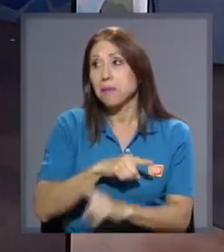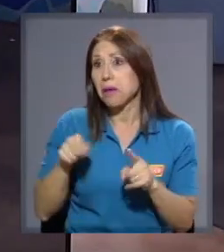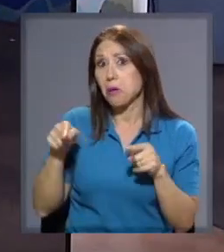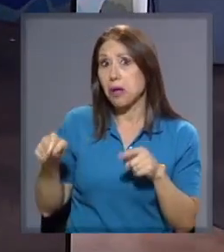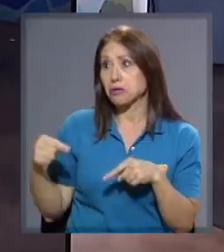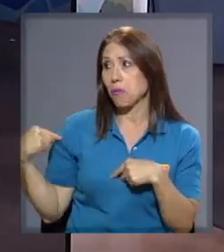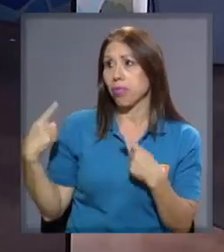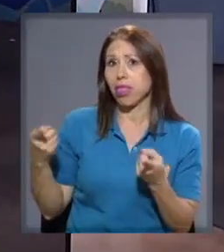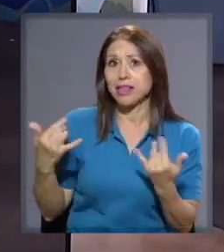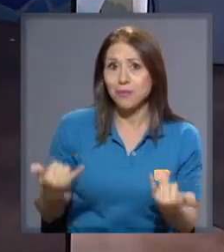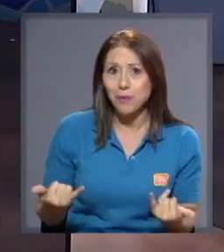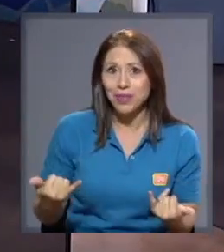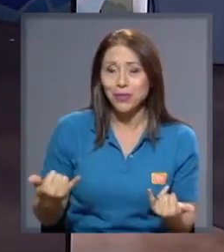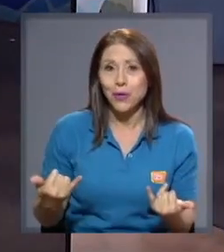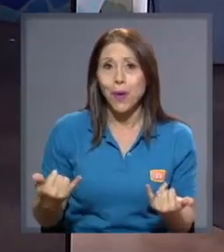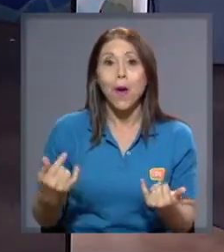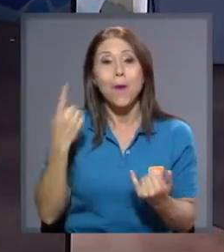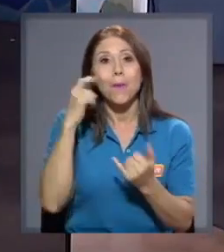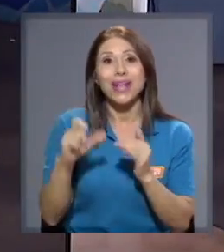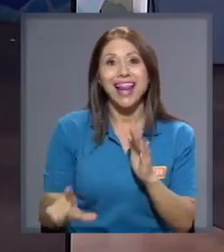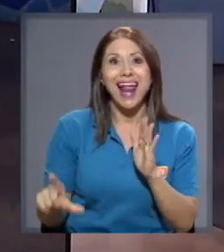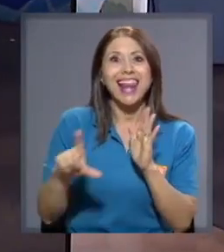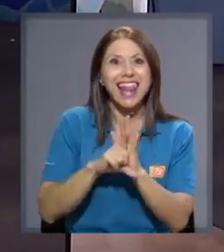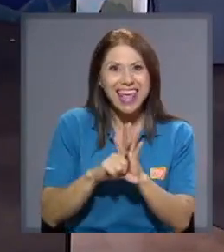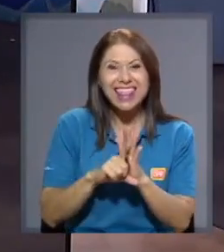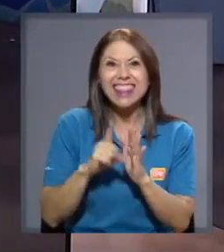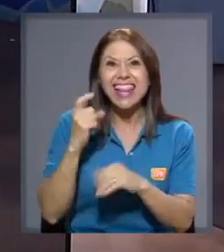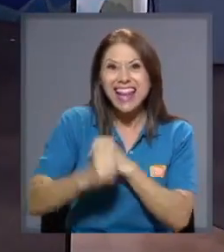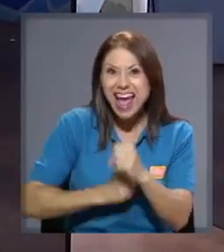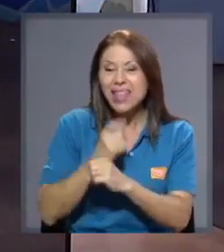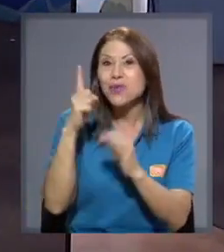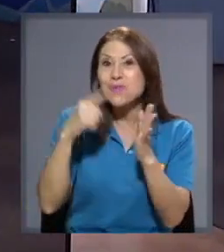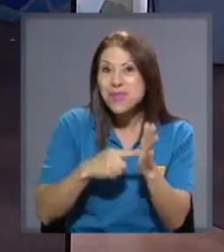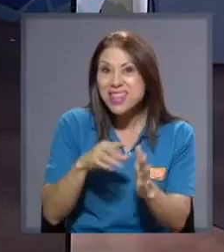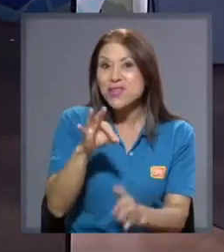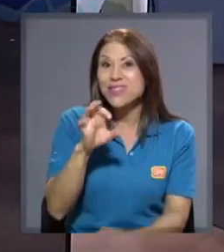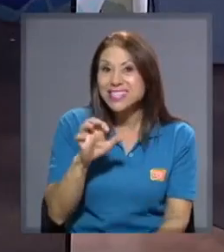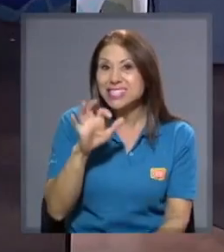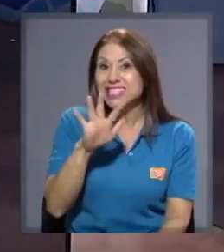porque la ley del 5 es una ley del 54